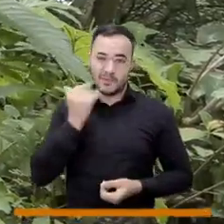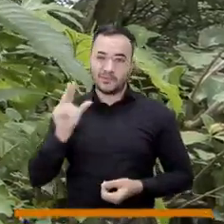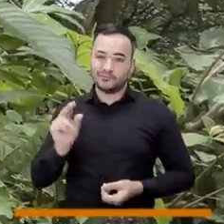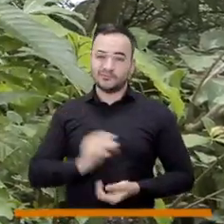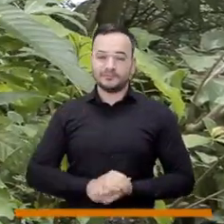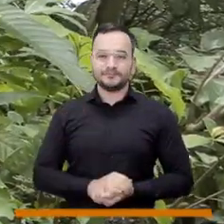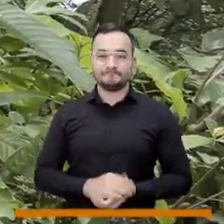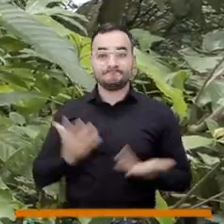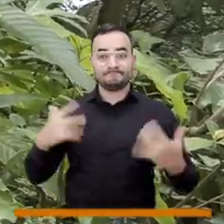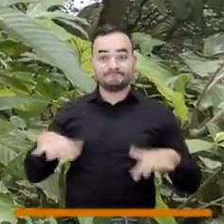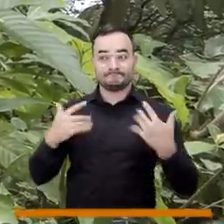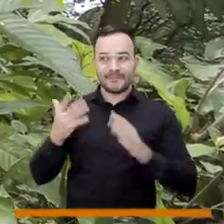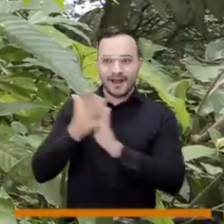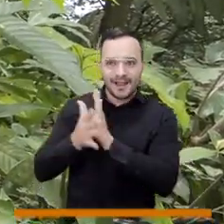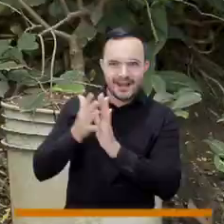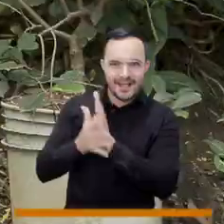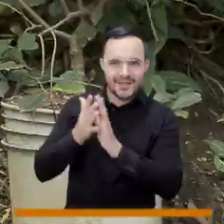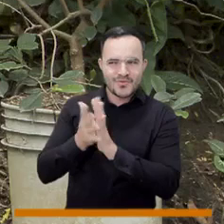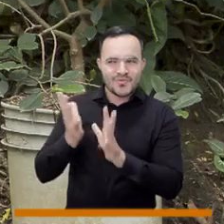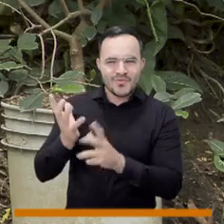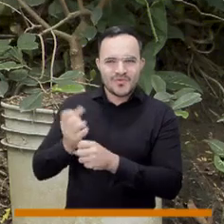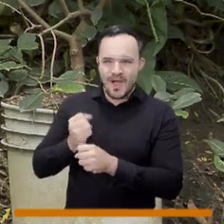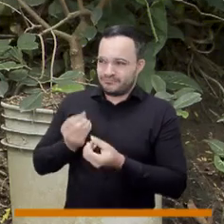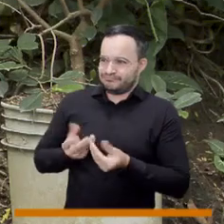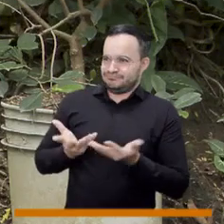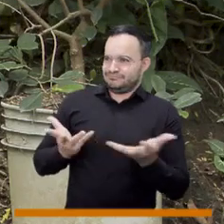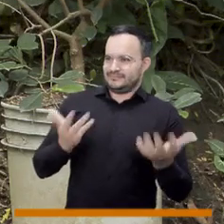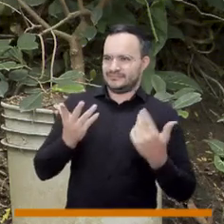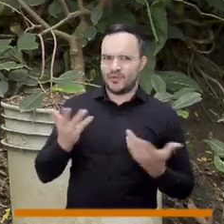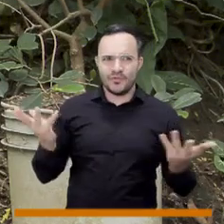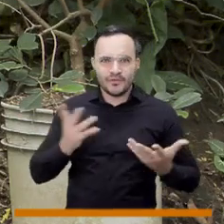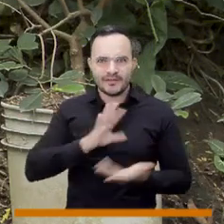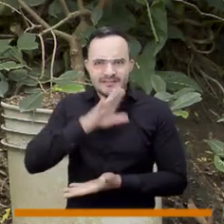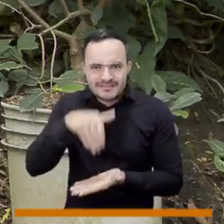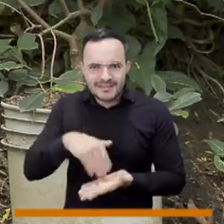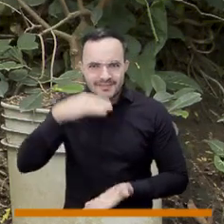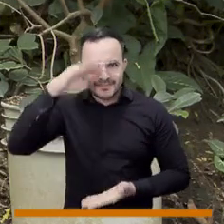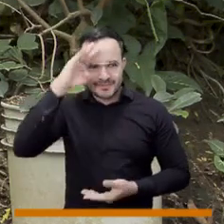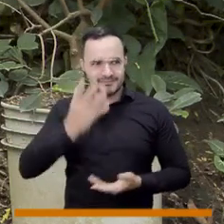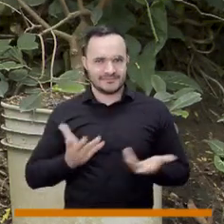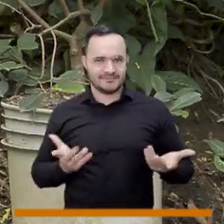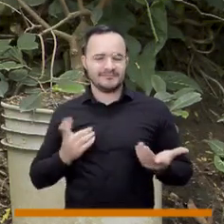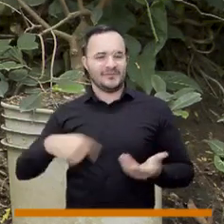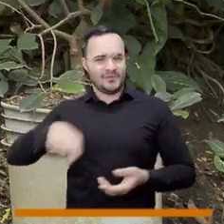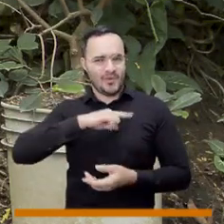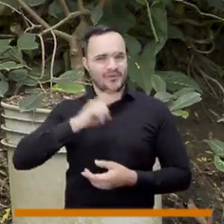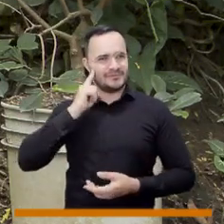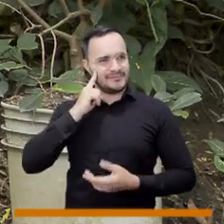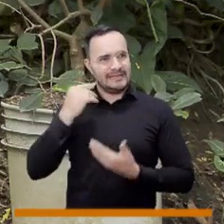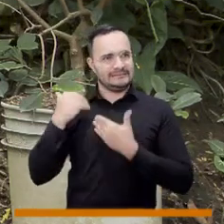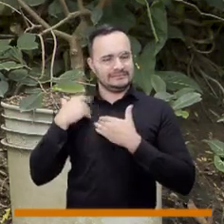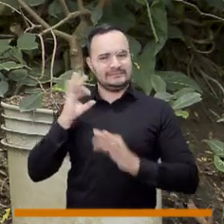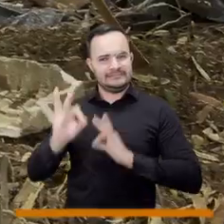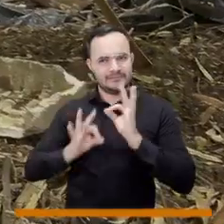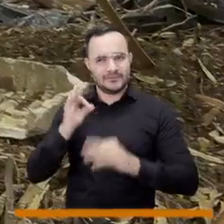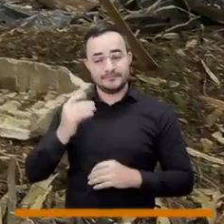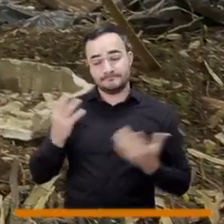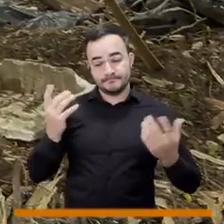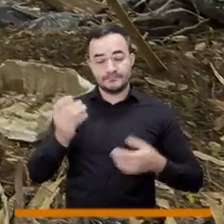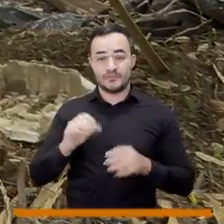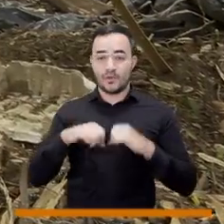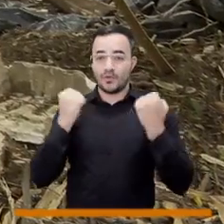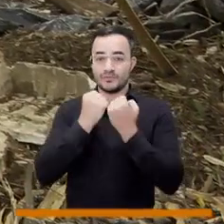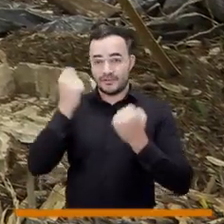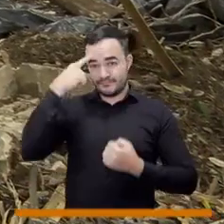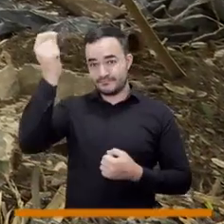muerto secretos naturales y ancestrales en pleno corazón de Medellín que nosotros también debemos procurar proteger y desde la